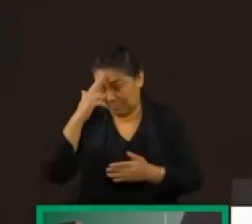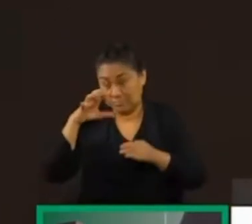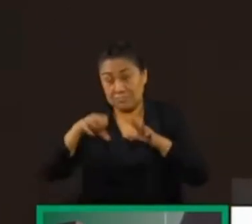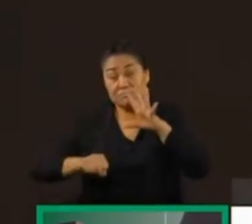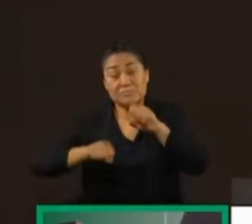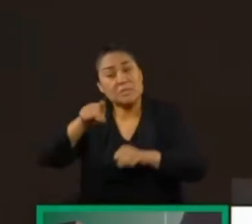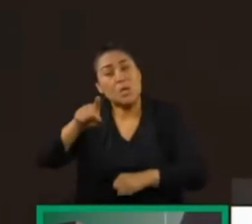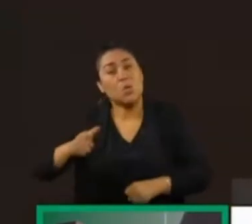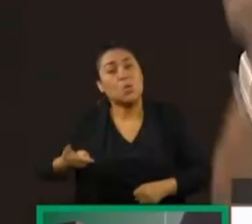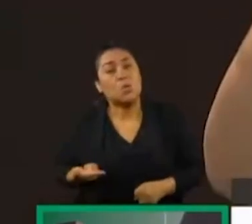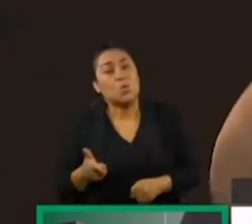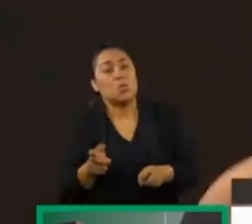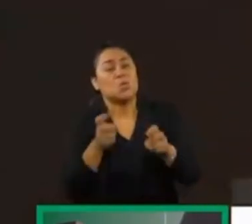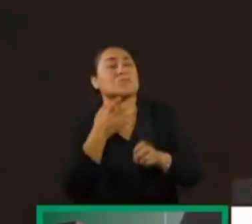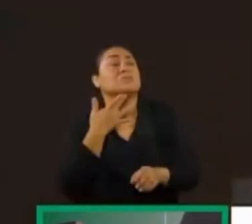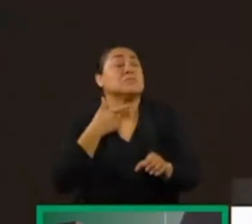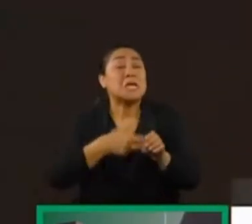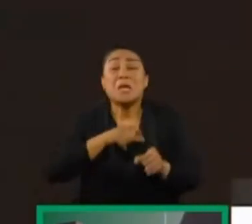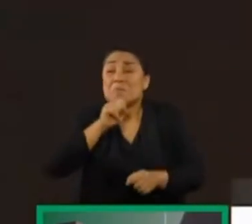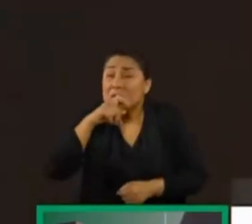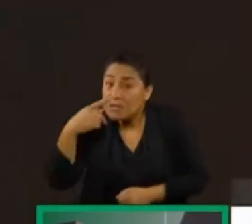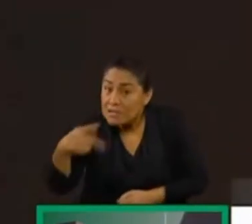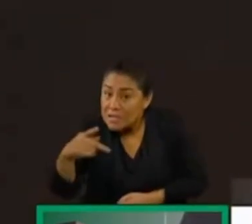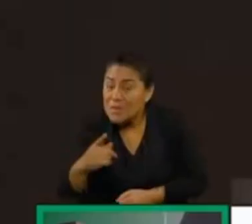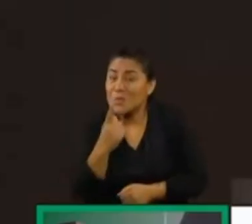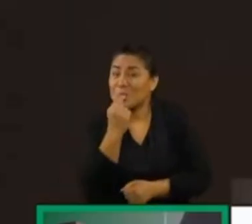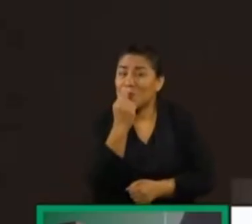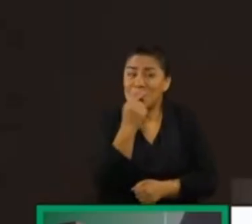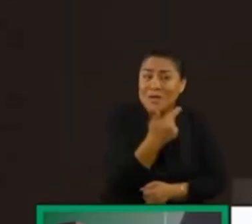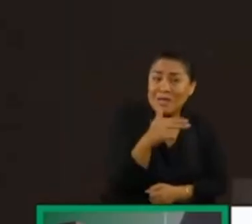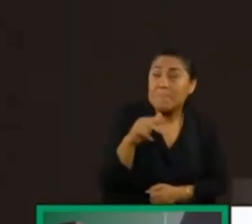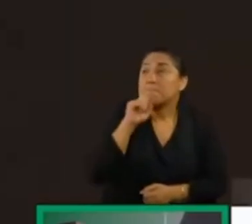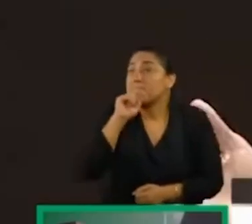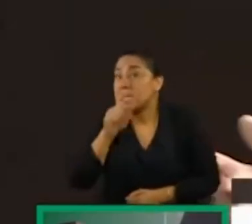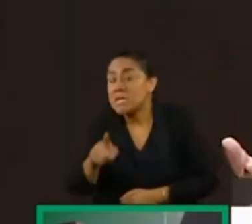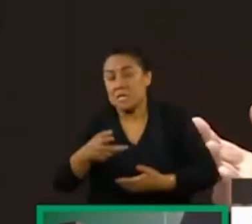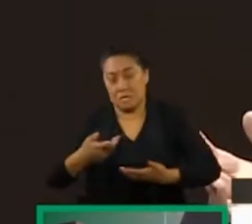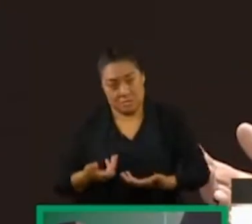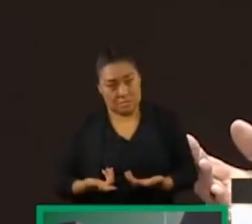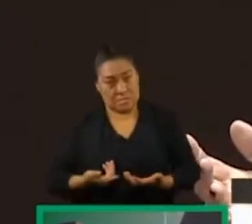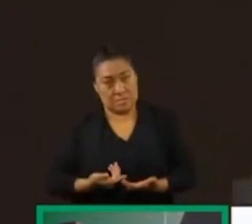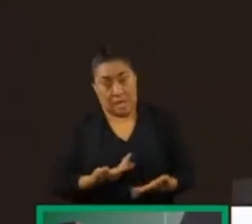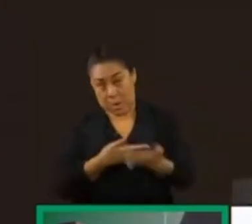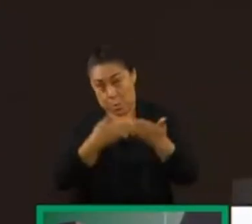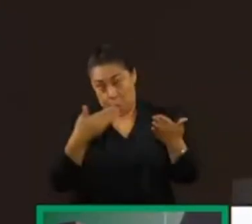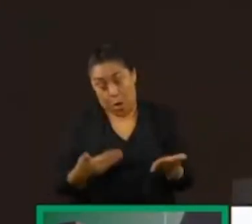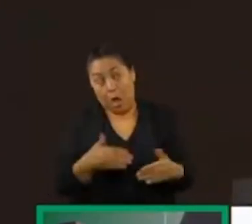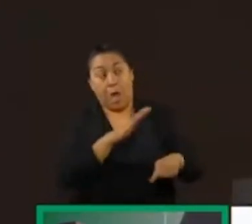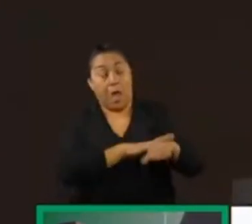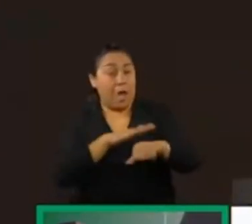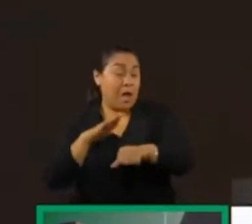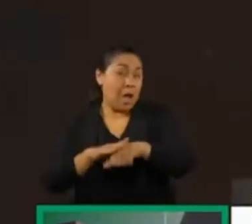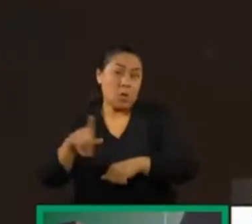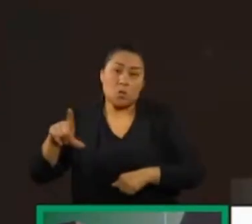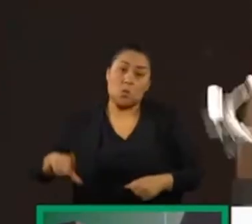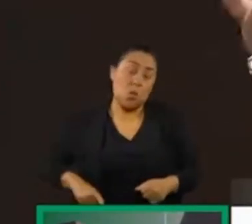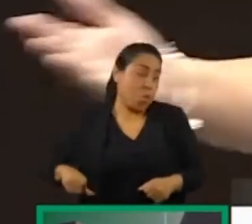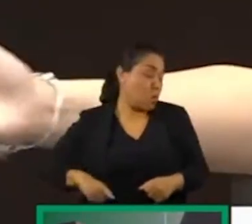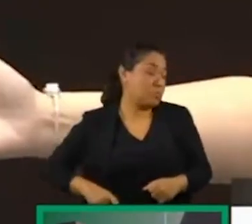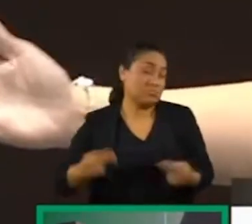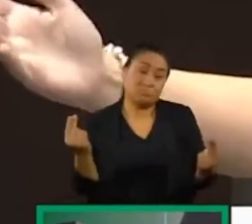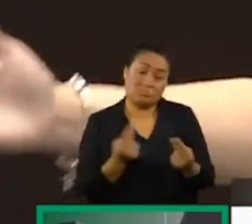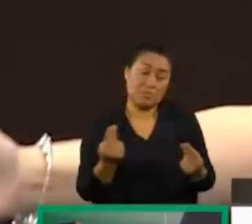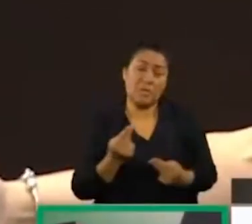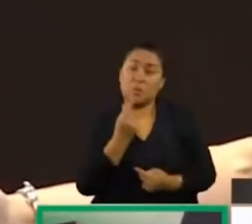huachicol en Guanajuato, integrantes de la Guardia Nacional. Y no nos digan tampoco que los gobernadores piden la Guardia Nacional, pues